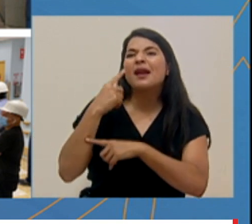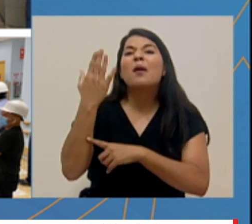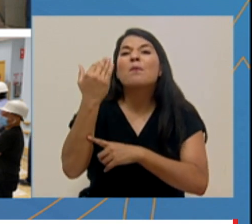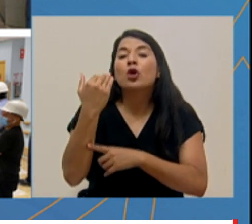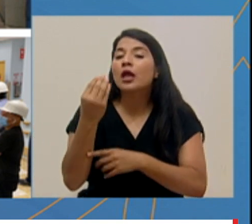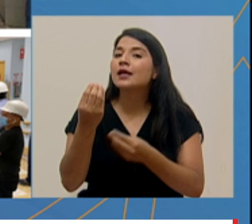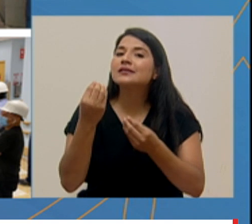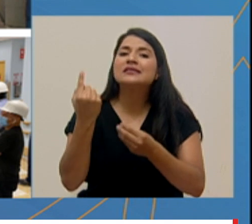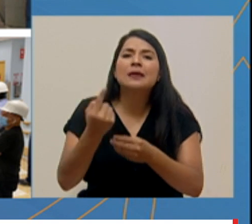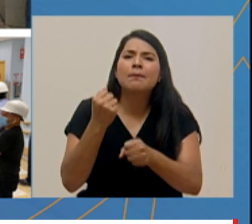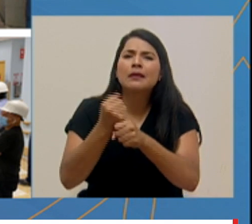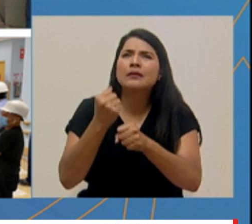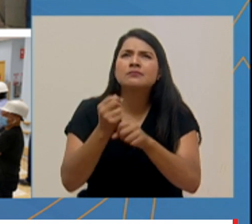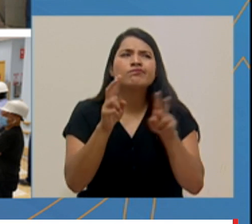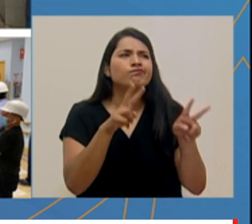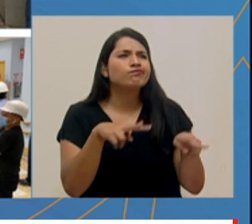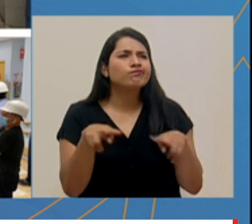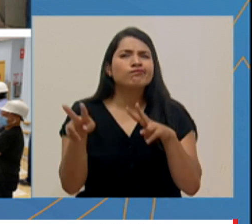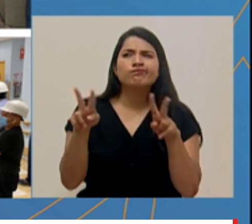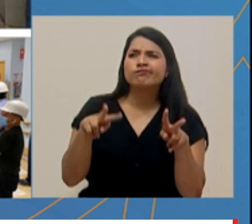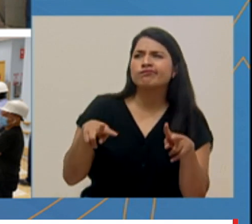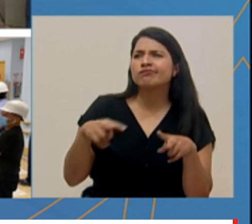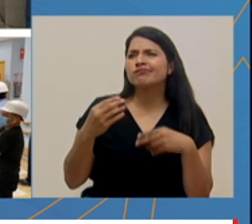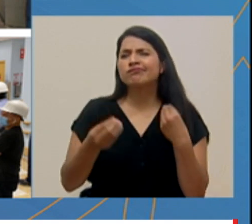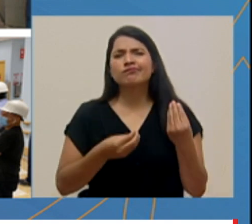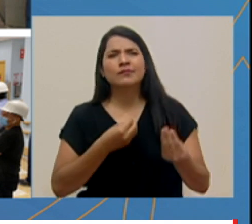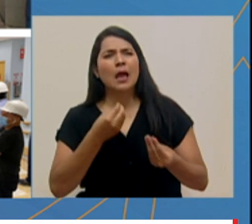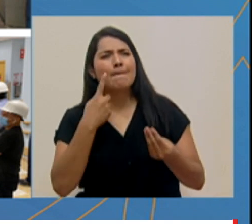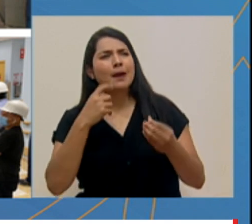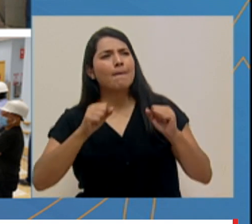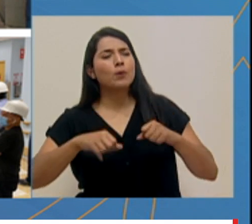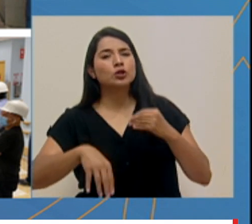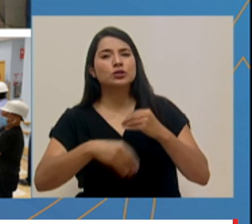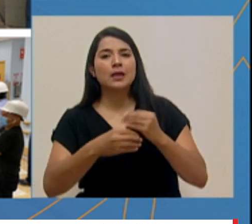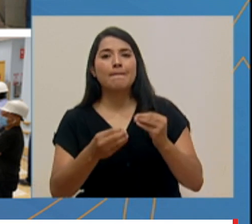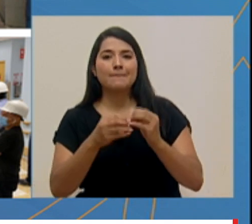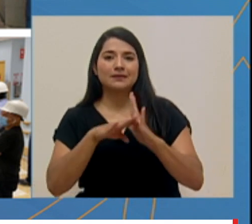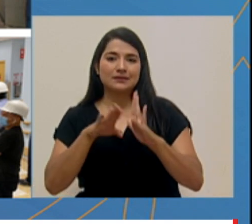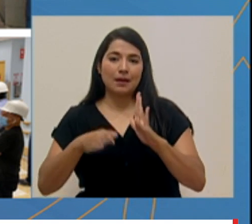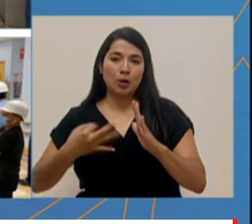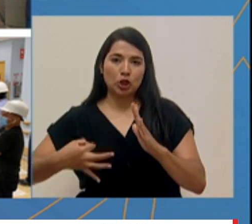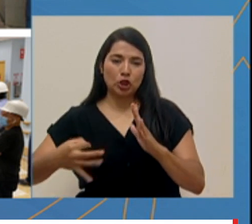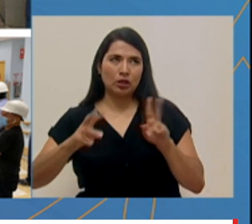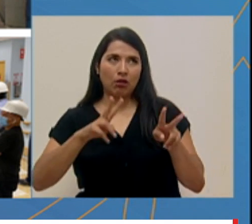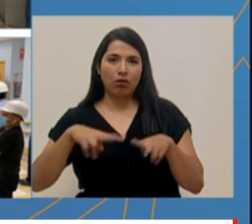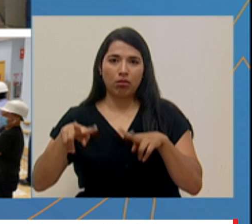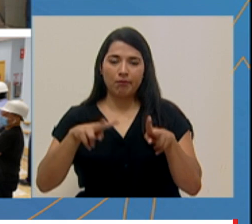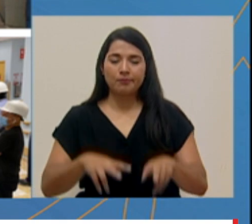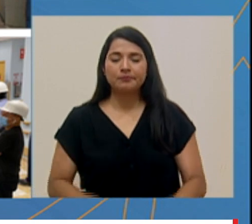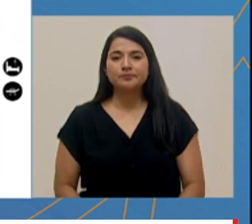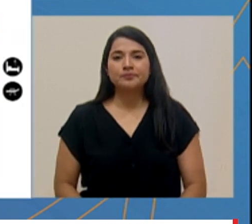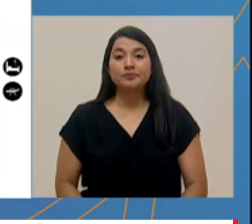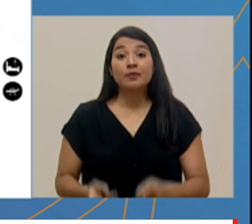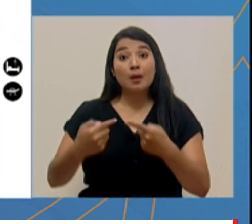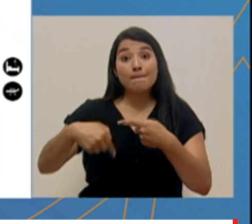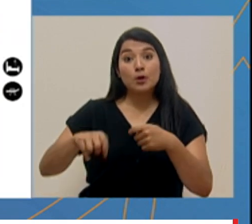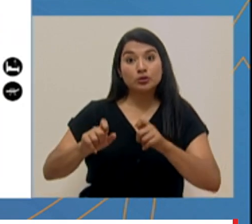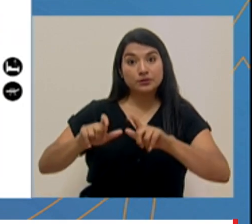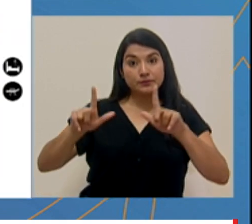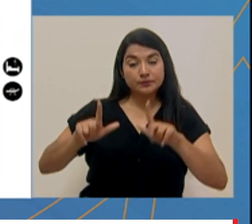ampliar esa infraestructura que ocupamos cada día más. Vamos a la siguiente